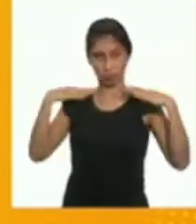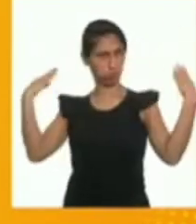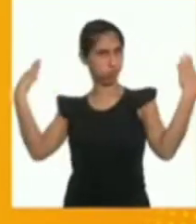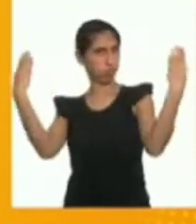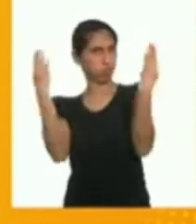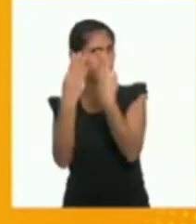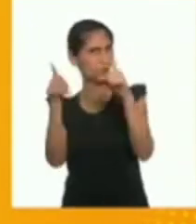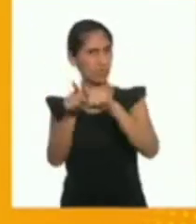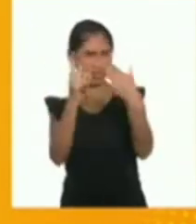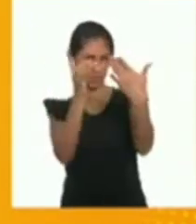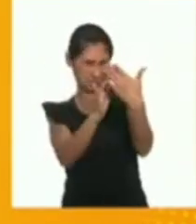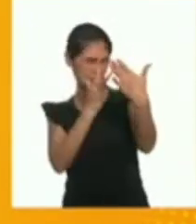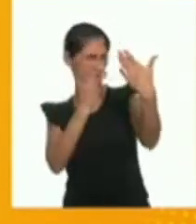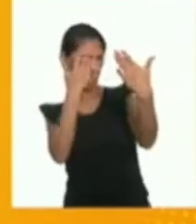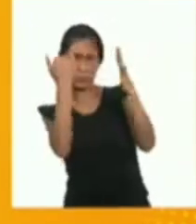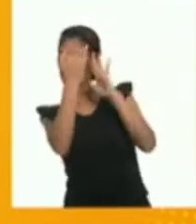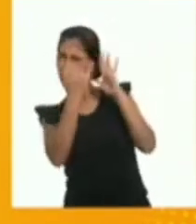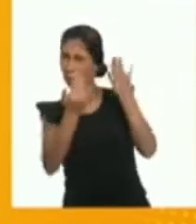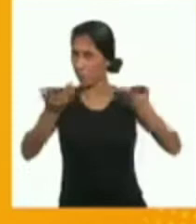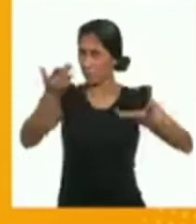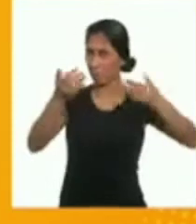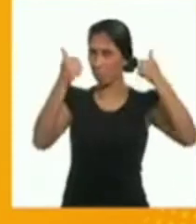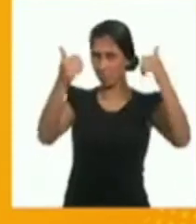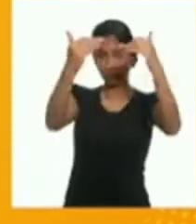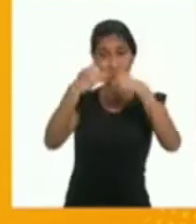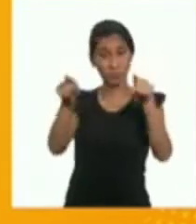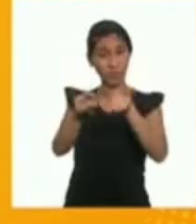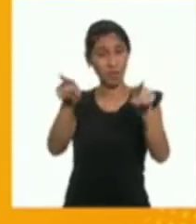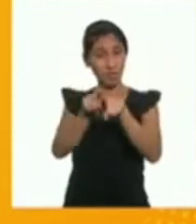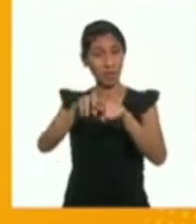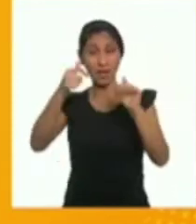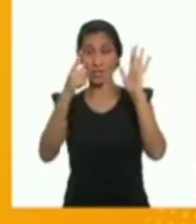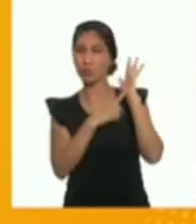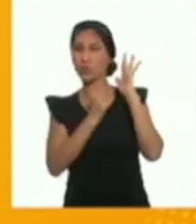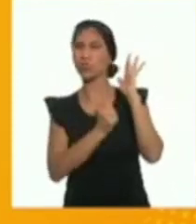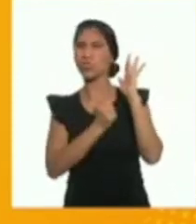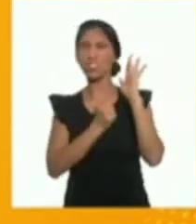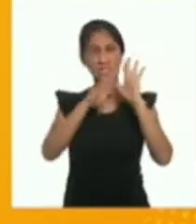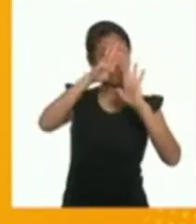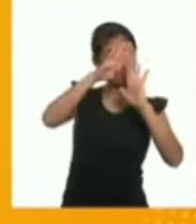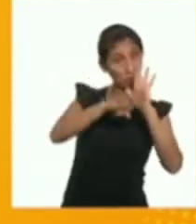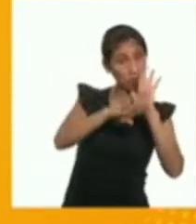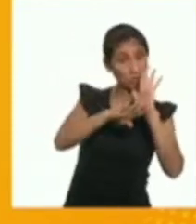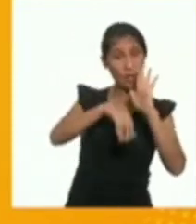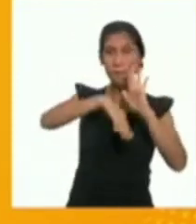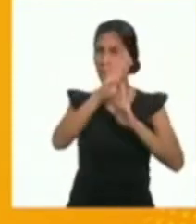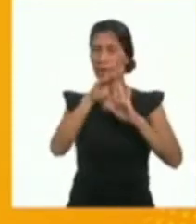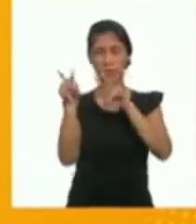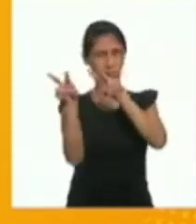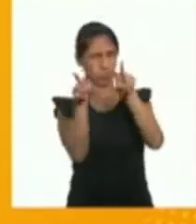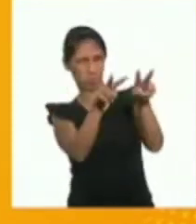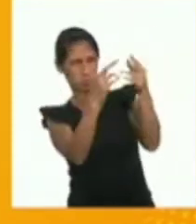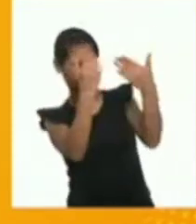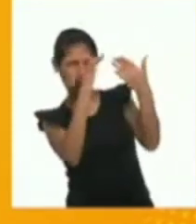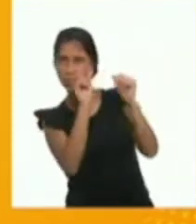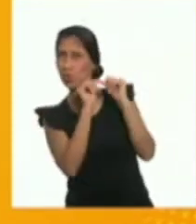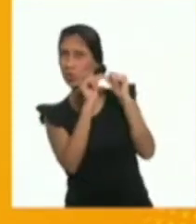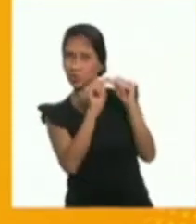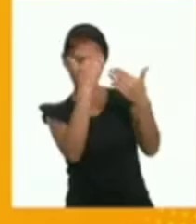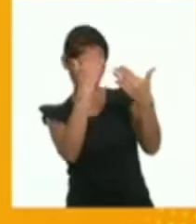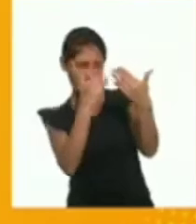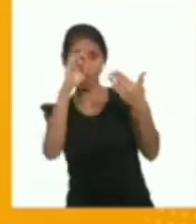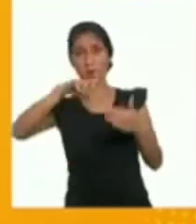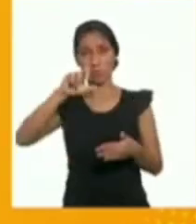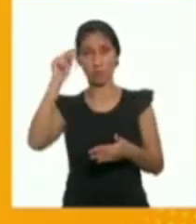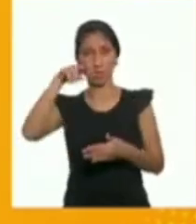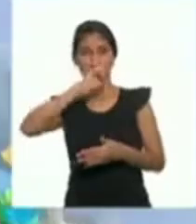entorno y se siente una imagen equilibrada. O también existe el plano general medio, donde se reduce aún más el campo de visión, pero sigue siendo un